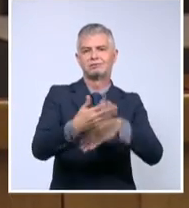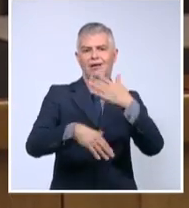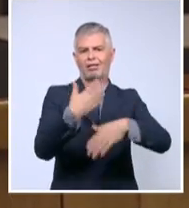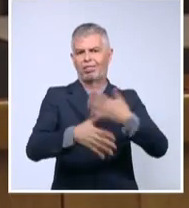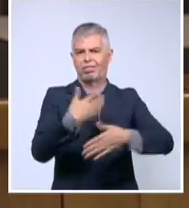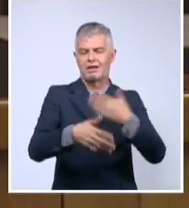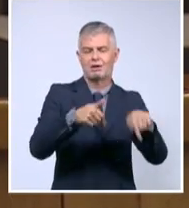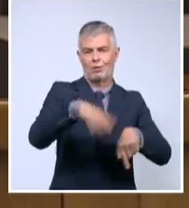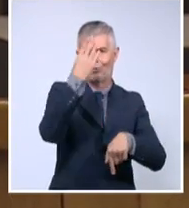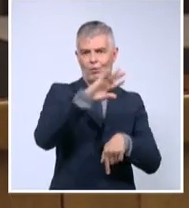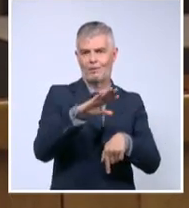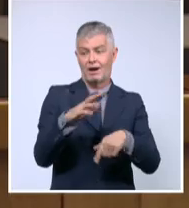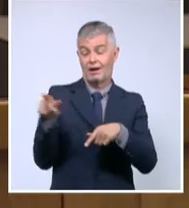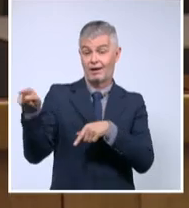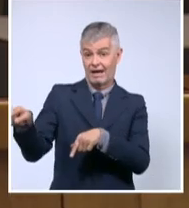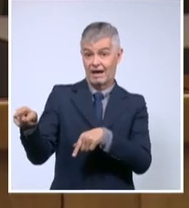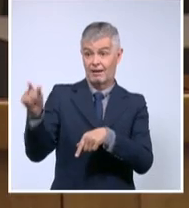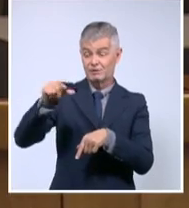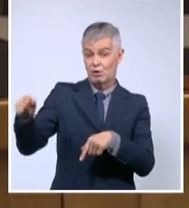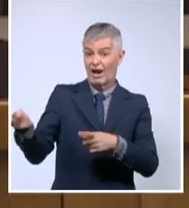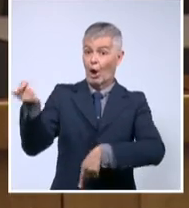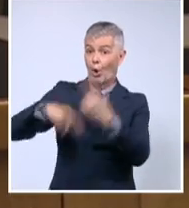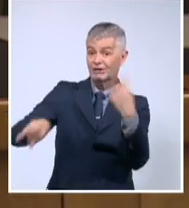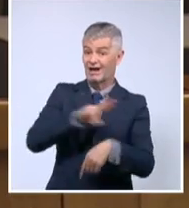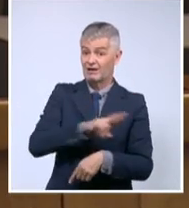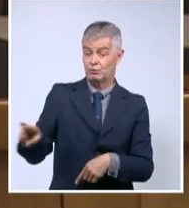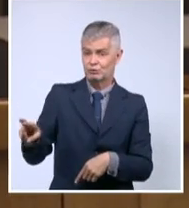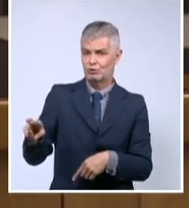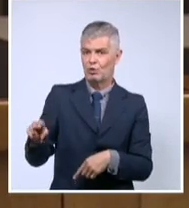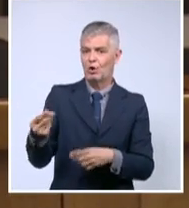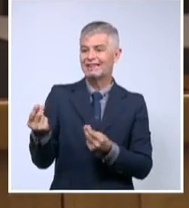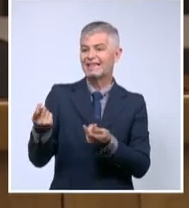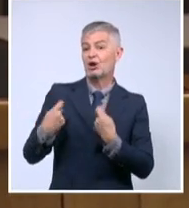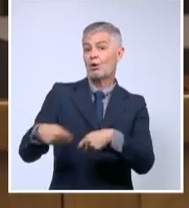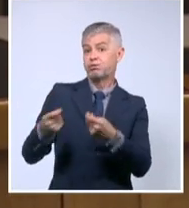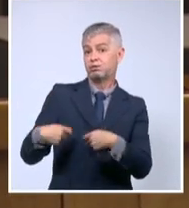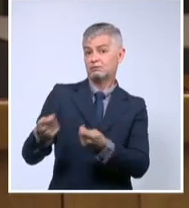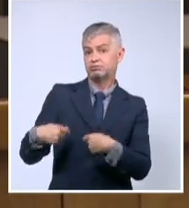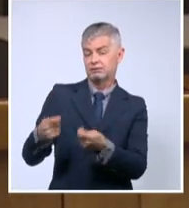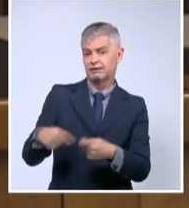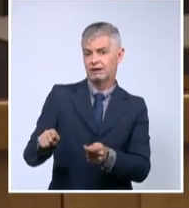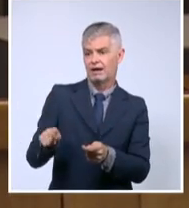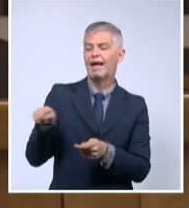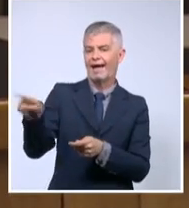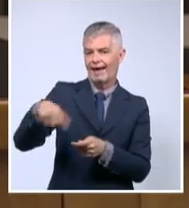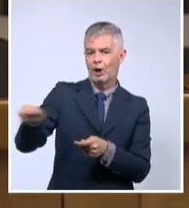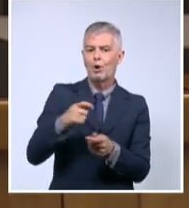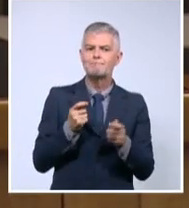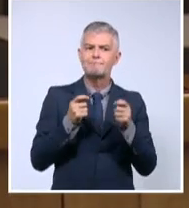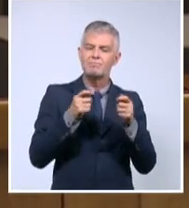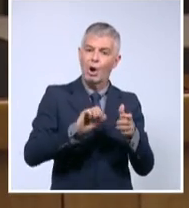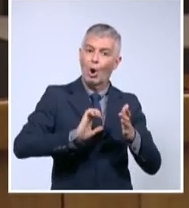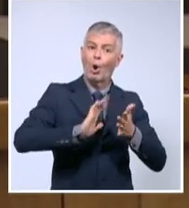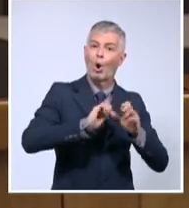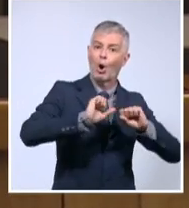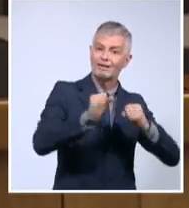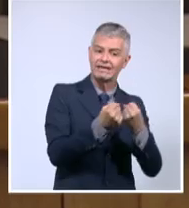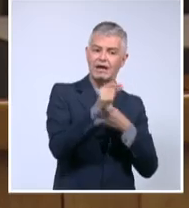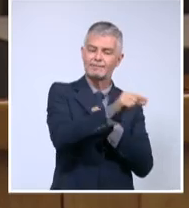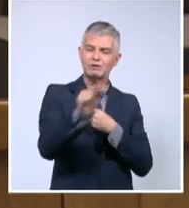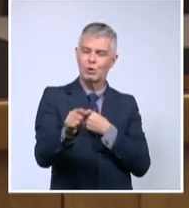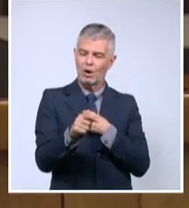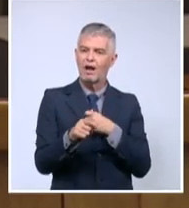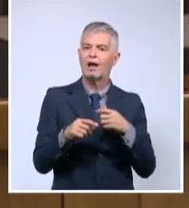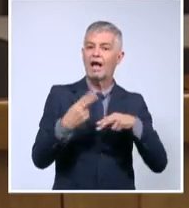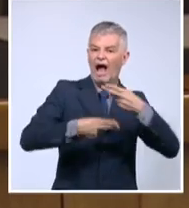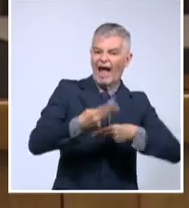de la contrarrevolución mueve mucho dinero y exige acciones a los que les paga. Por eso los vándalos exhiben su